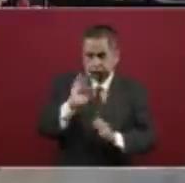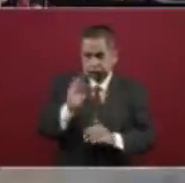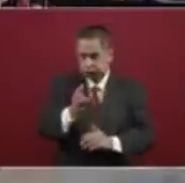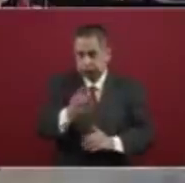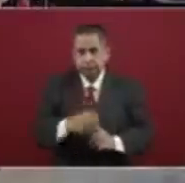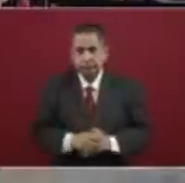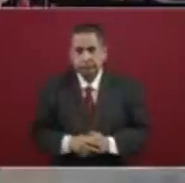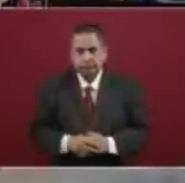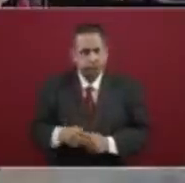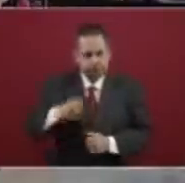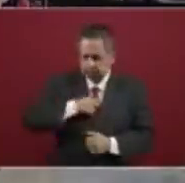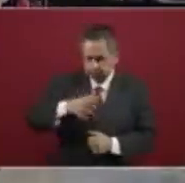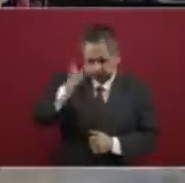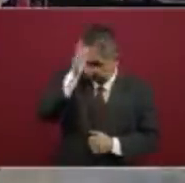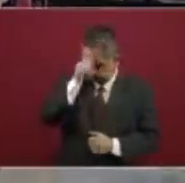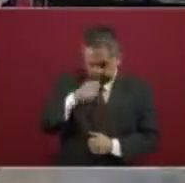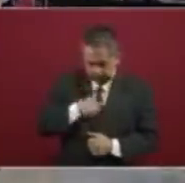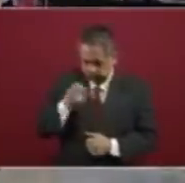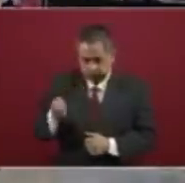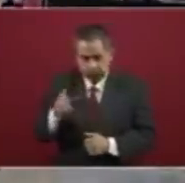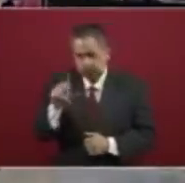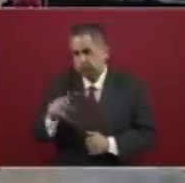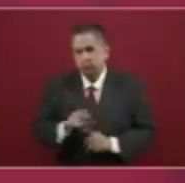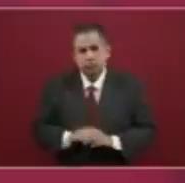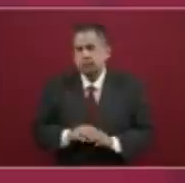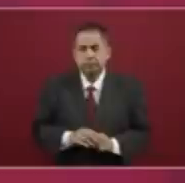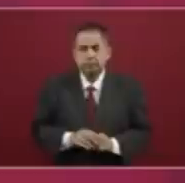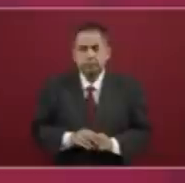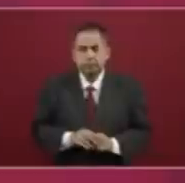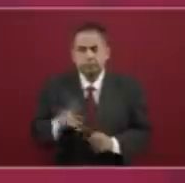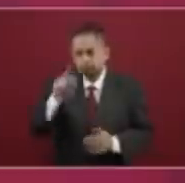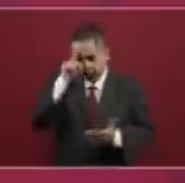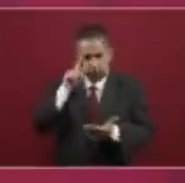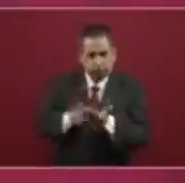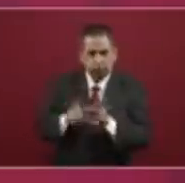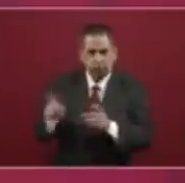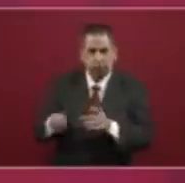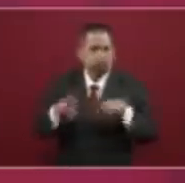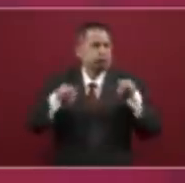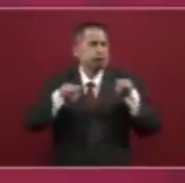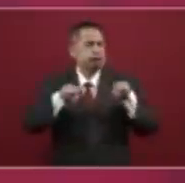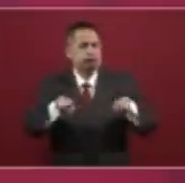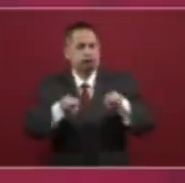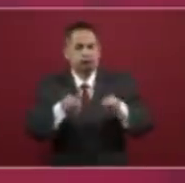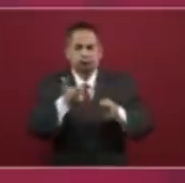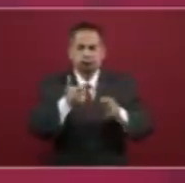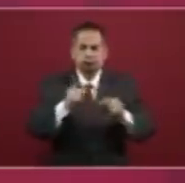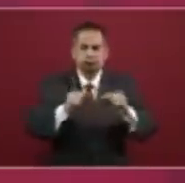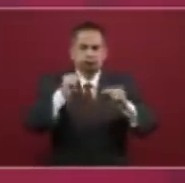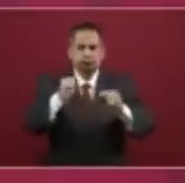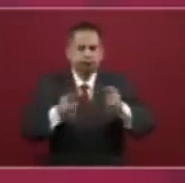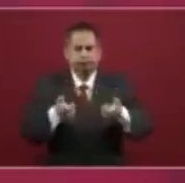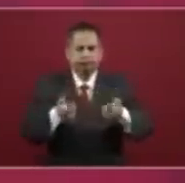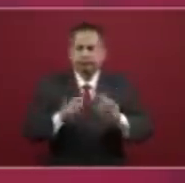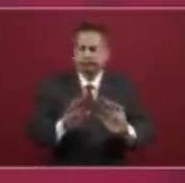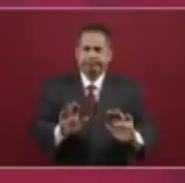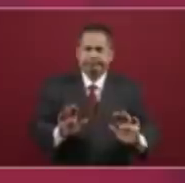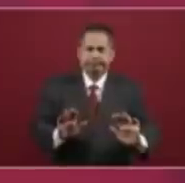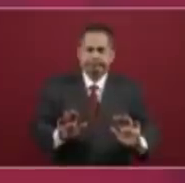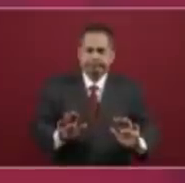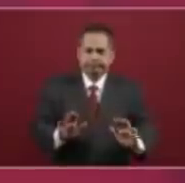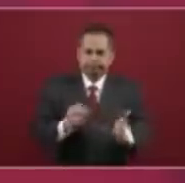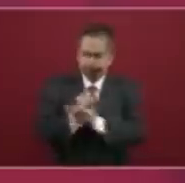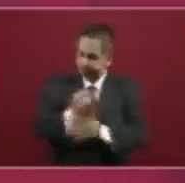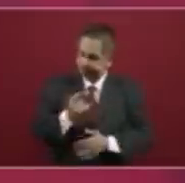No estoy de acuerdo con eso. No creo en el control de precio así por